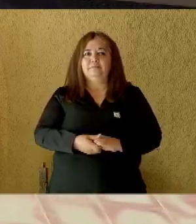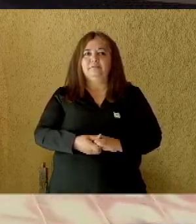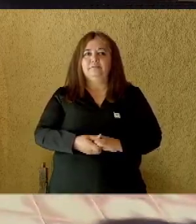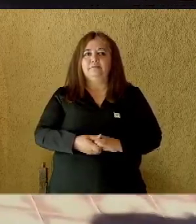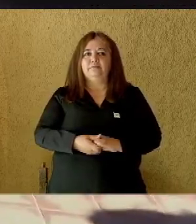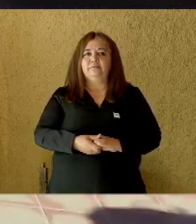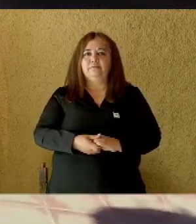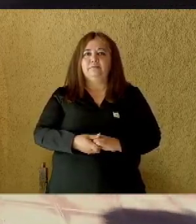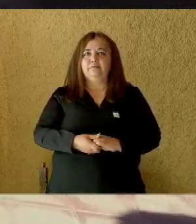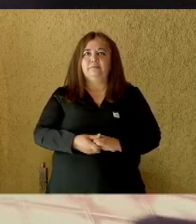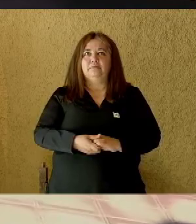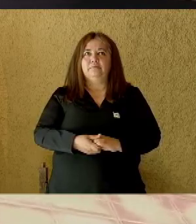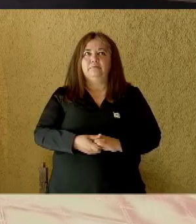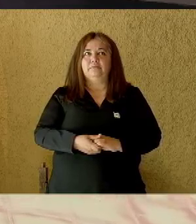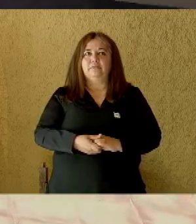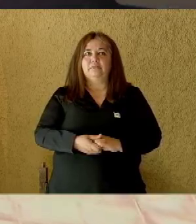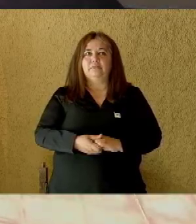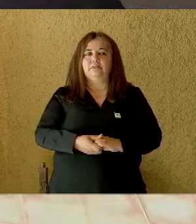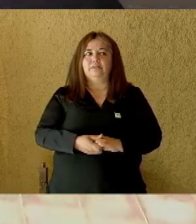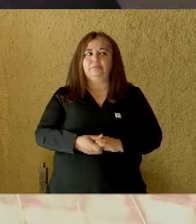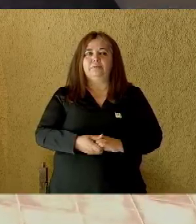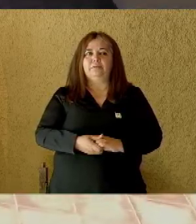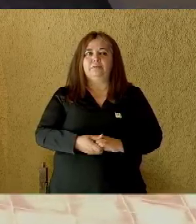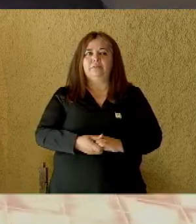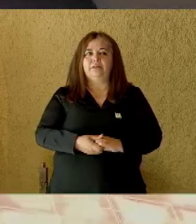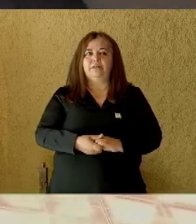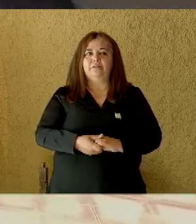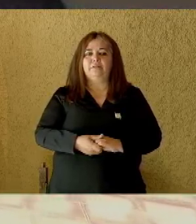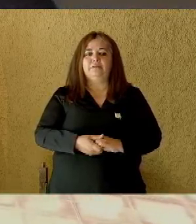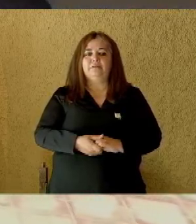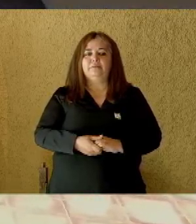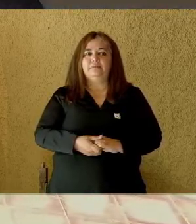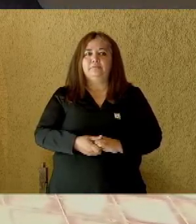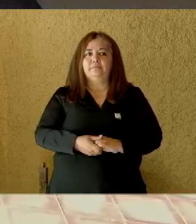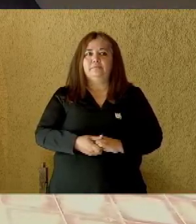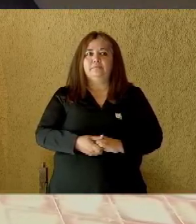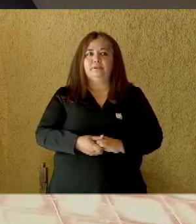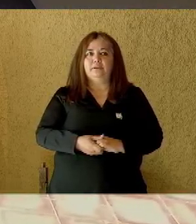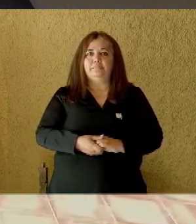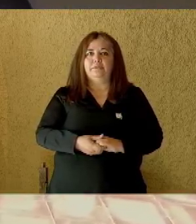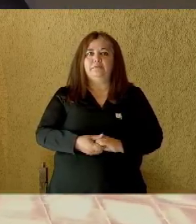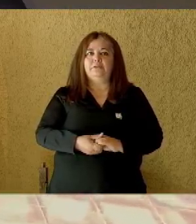Quiero saber qué hay en vos, que juntos vamos a